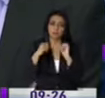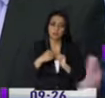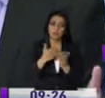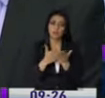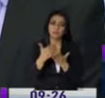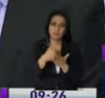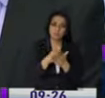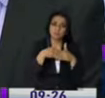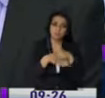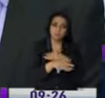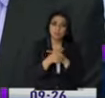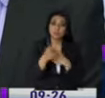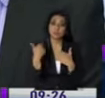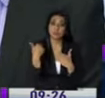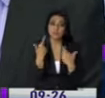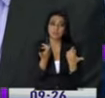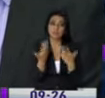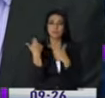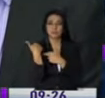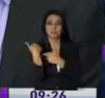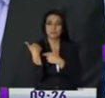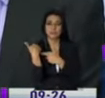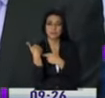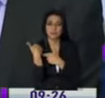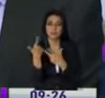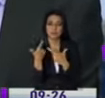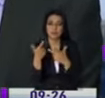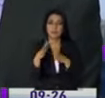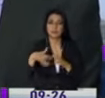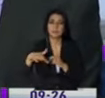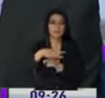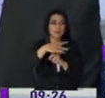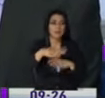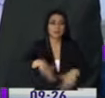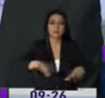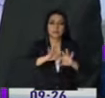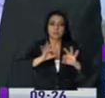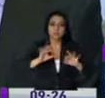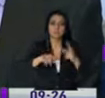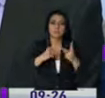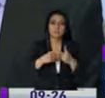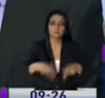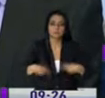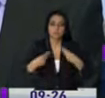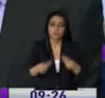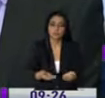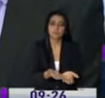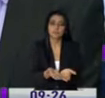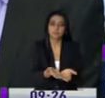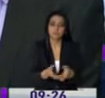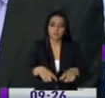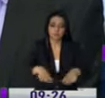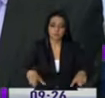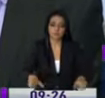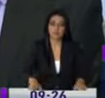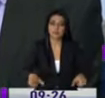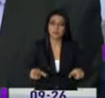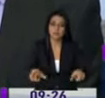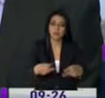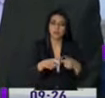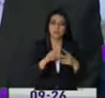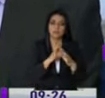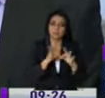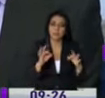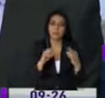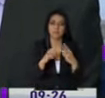acceder, nosotros que tenemos la competencia de saneamiento ambiental, dotación de servicios de alcantarillado